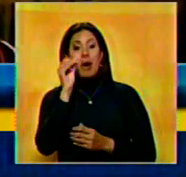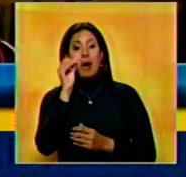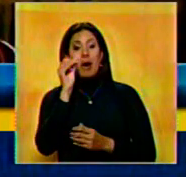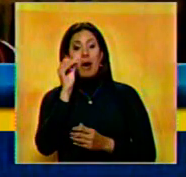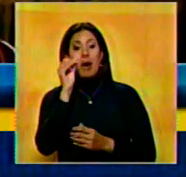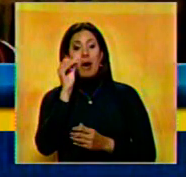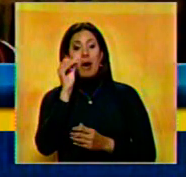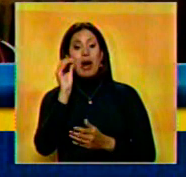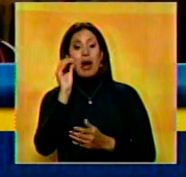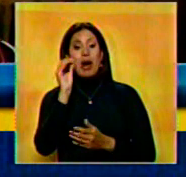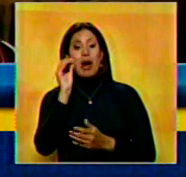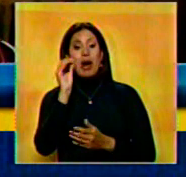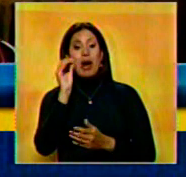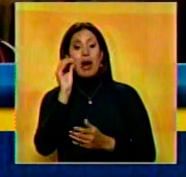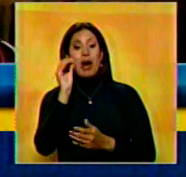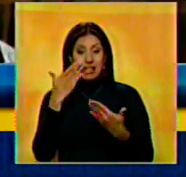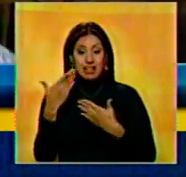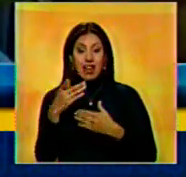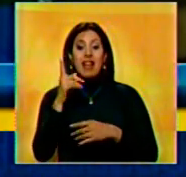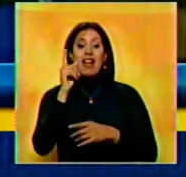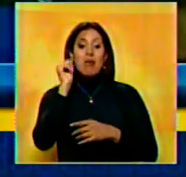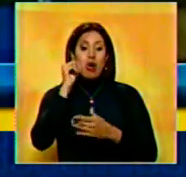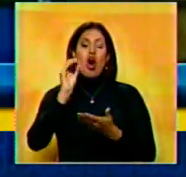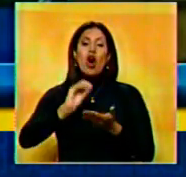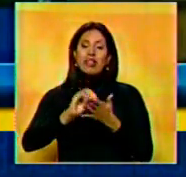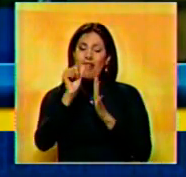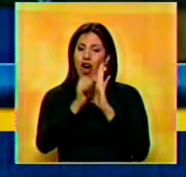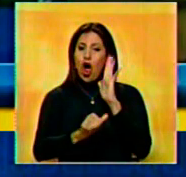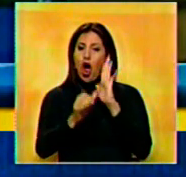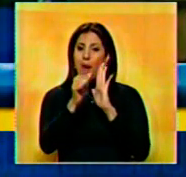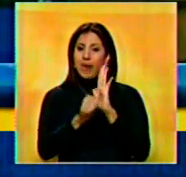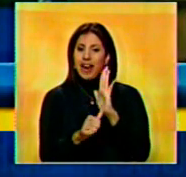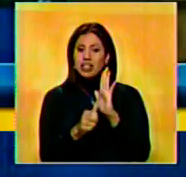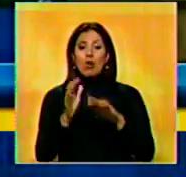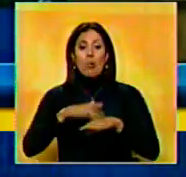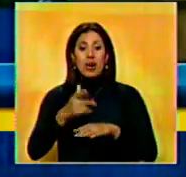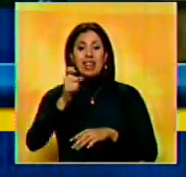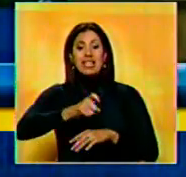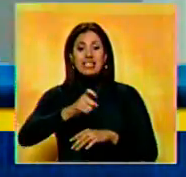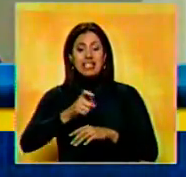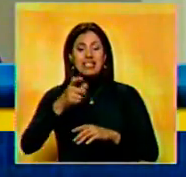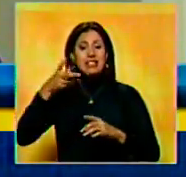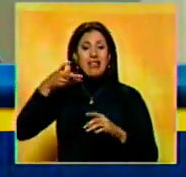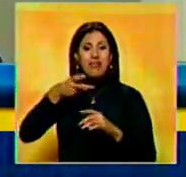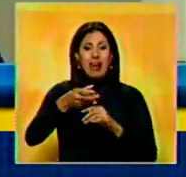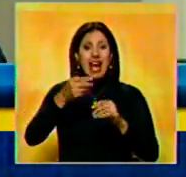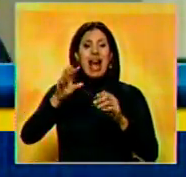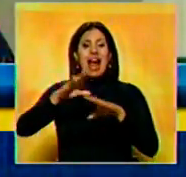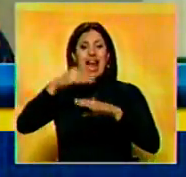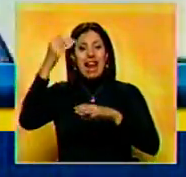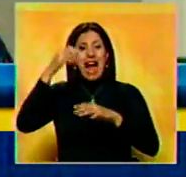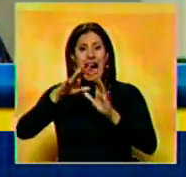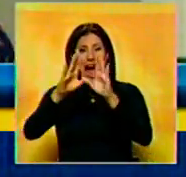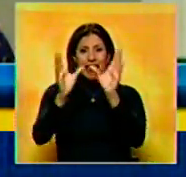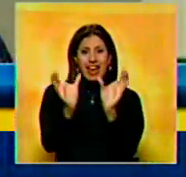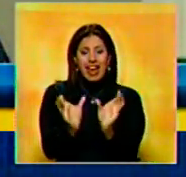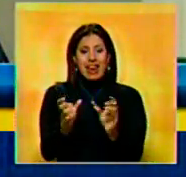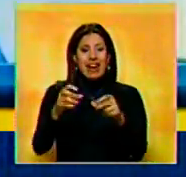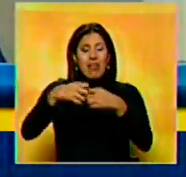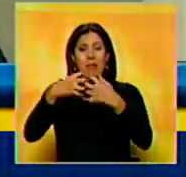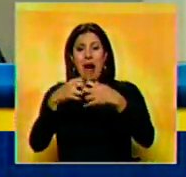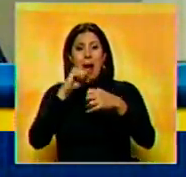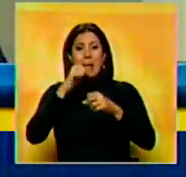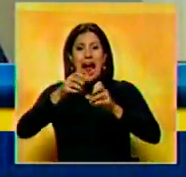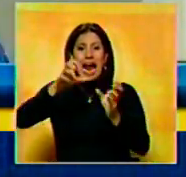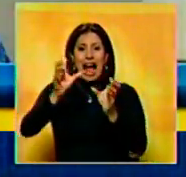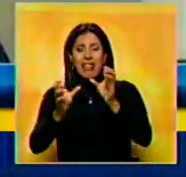cantante Enrique Guzmán, Alejandra será operada otra vez, pues necesita un injerto de titanio en la cadera. Aún no se ha fijado